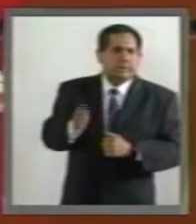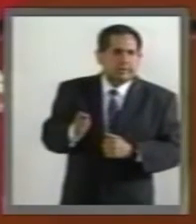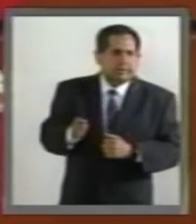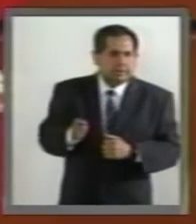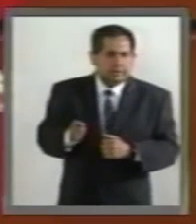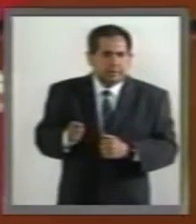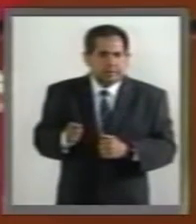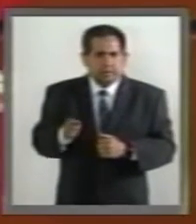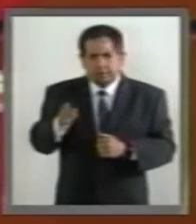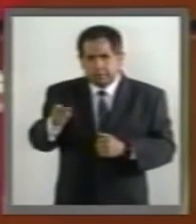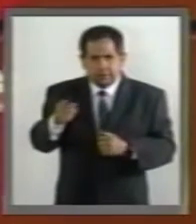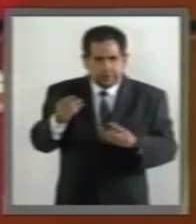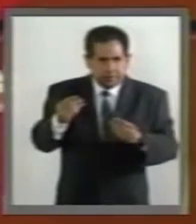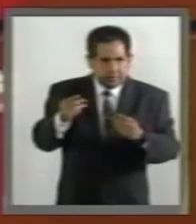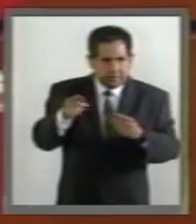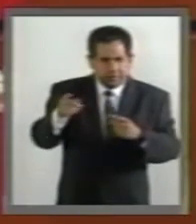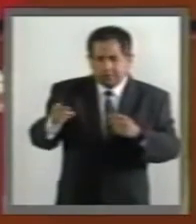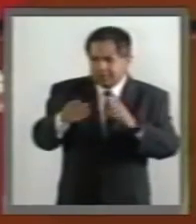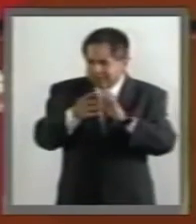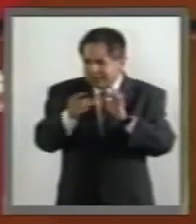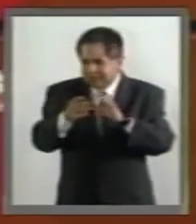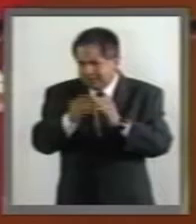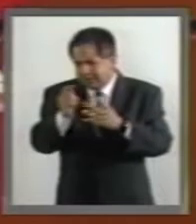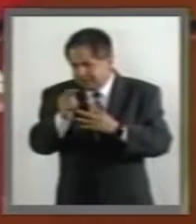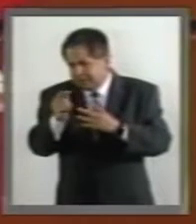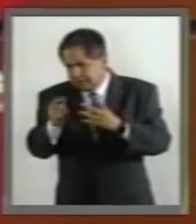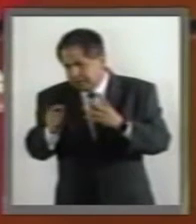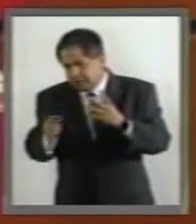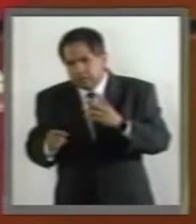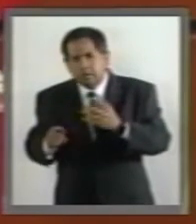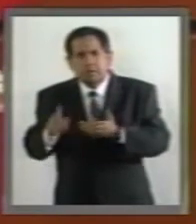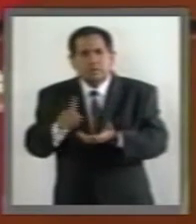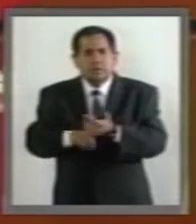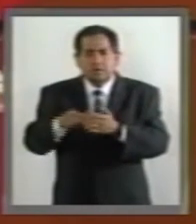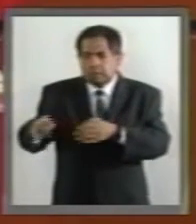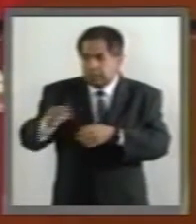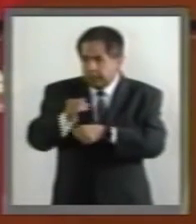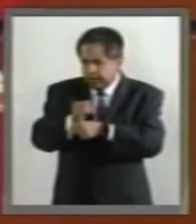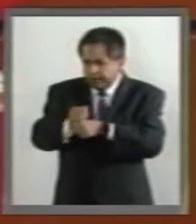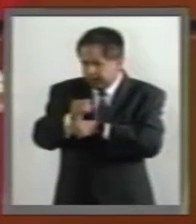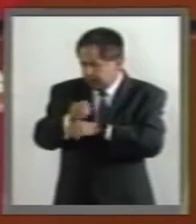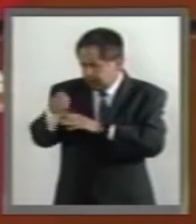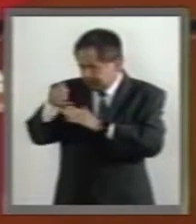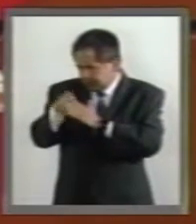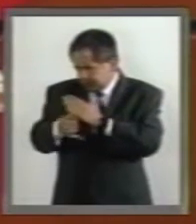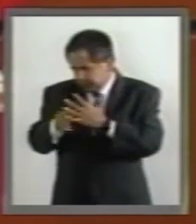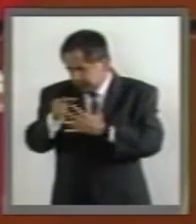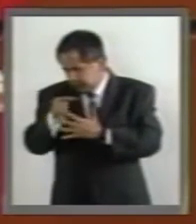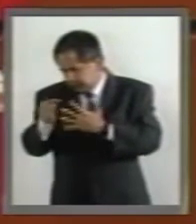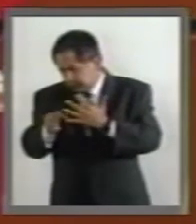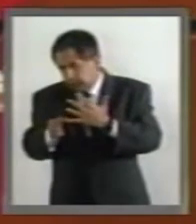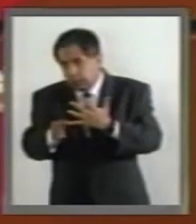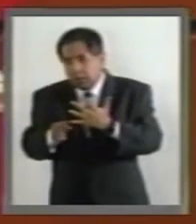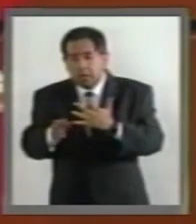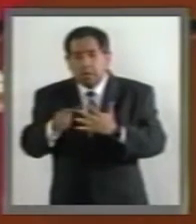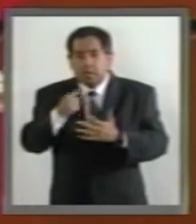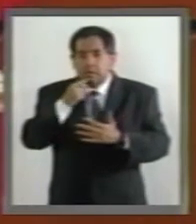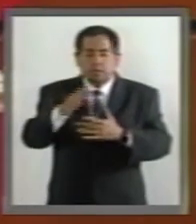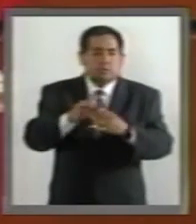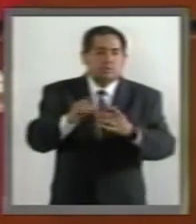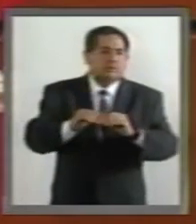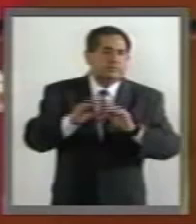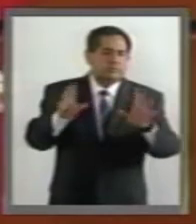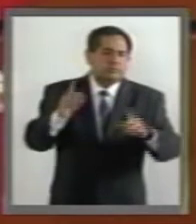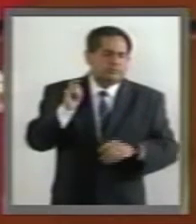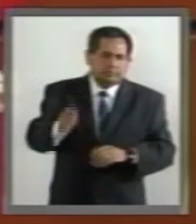de una gran cantidad de detalles que hay resultado de esta investigación. Quiero simplemente